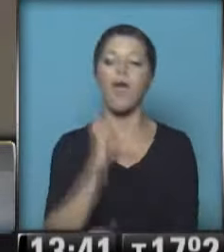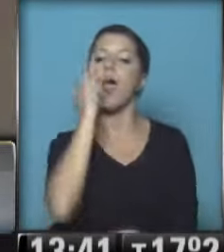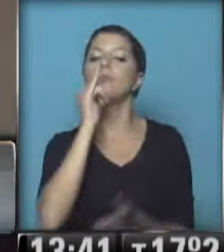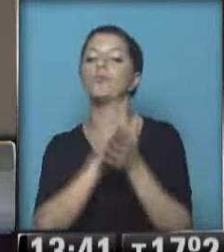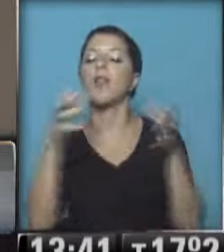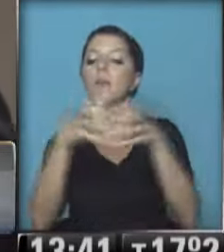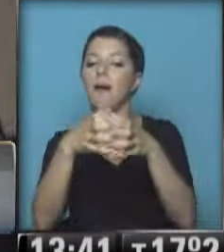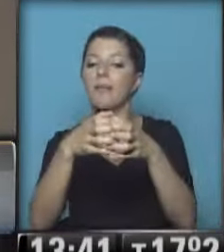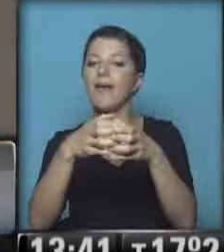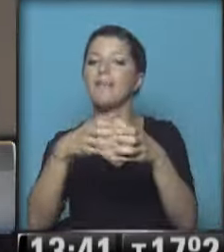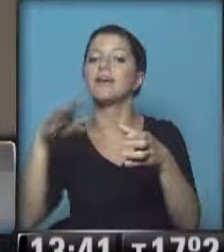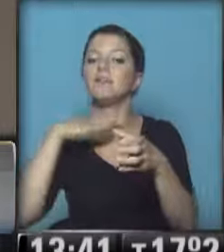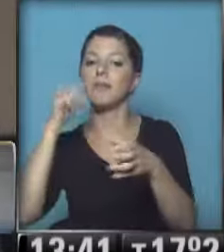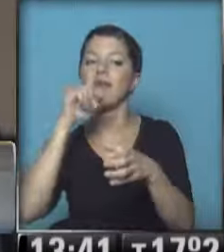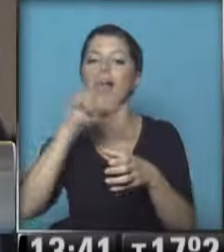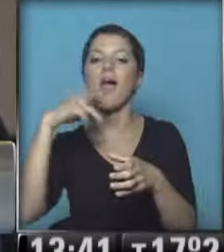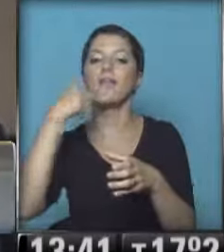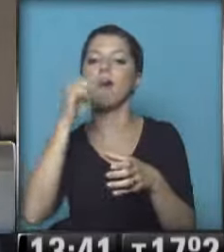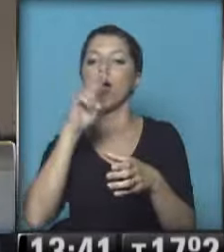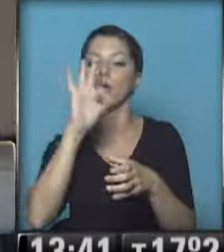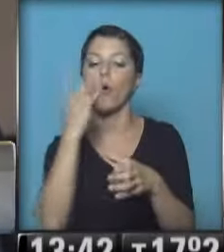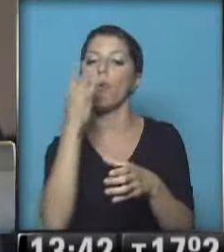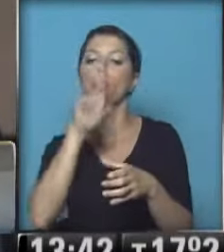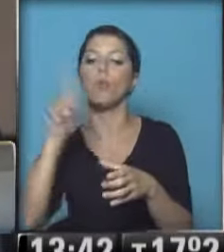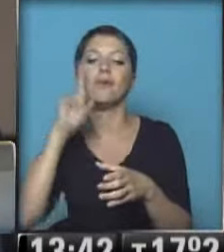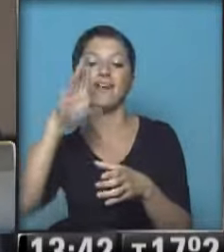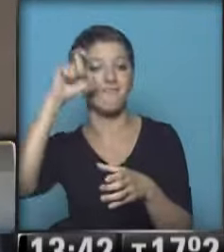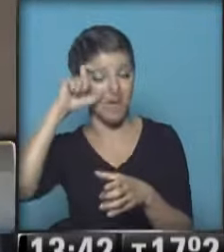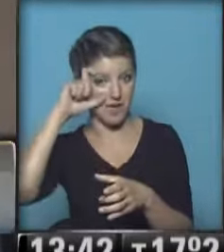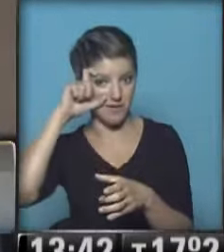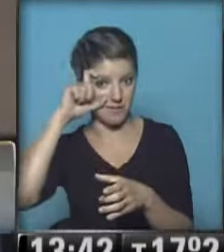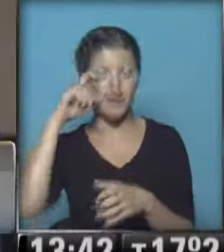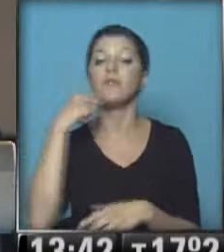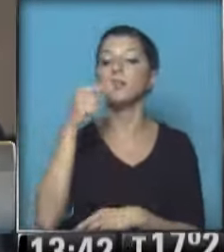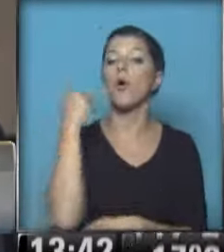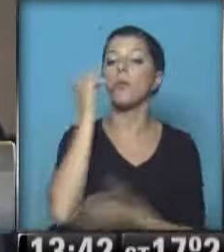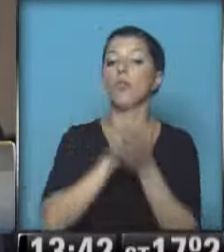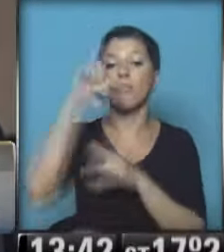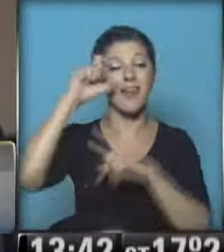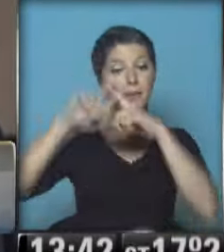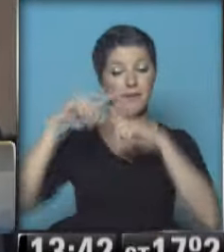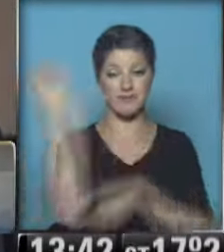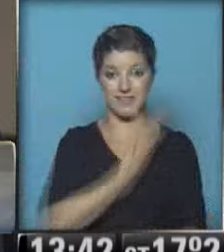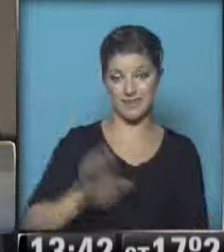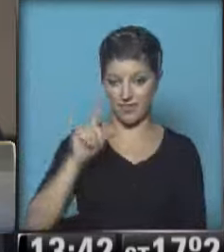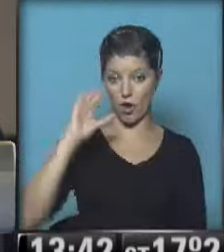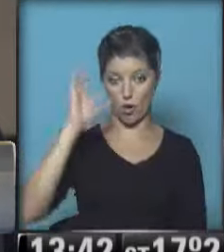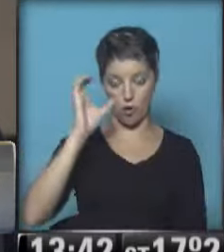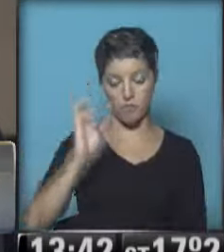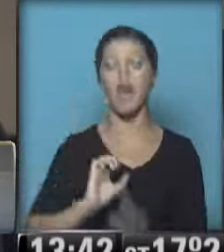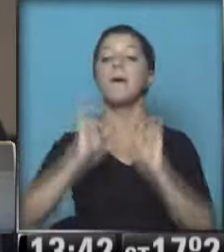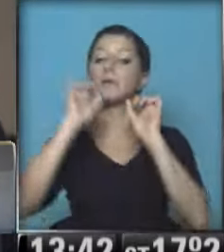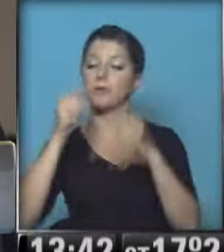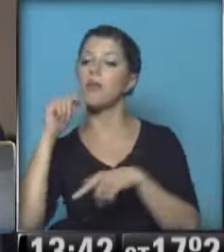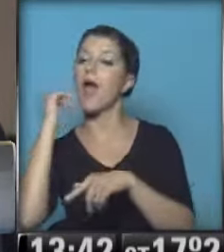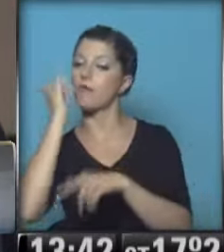de criminales que dirige Álvaro Uribe, dijo en referencia al expresidente de Colombia. Pero quien fue también muy explícito en este